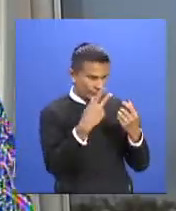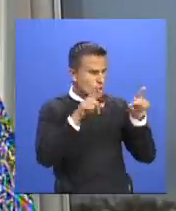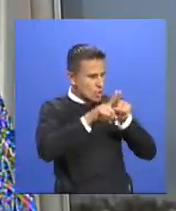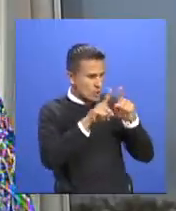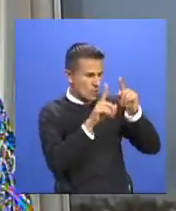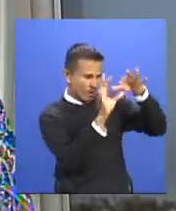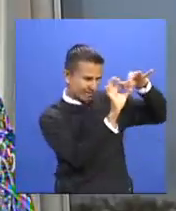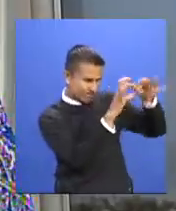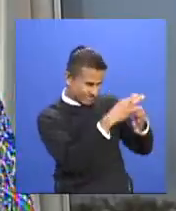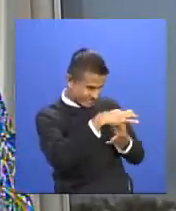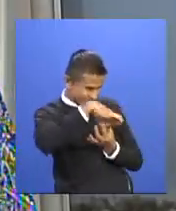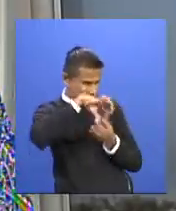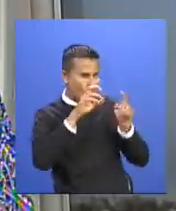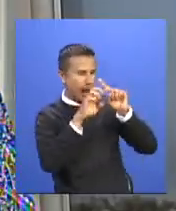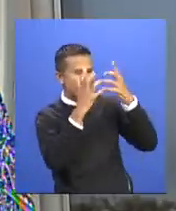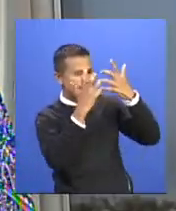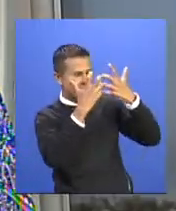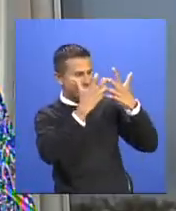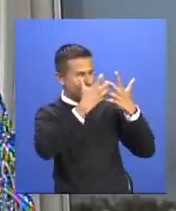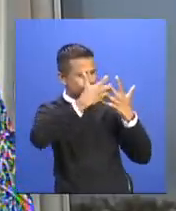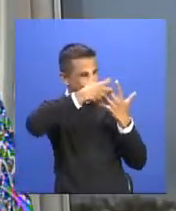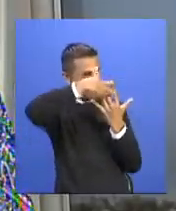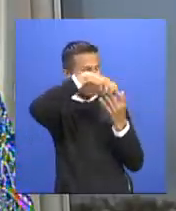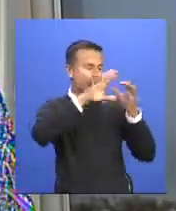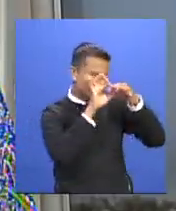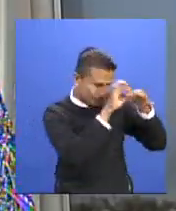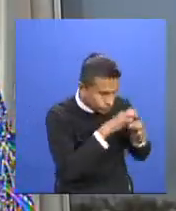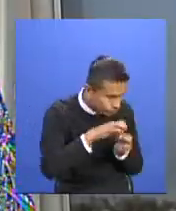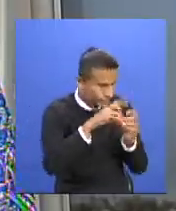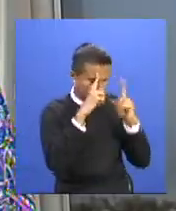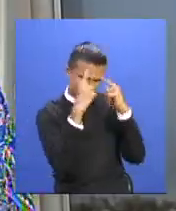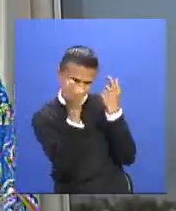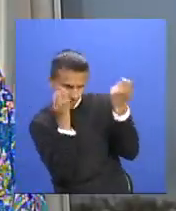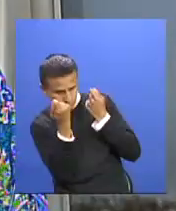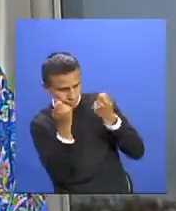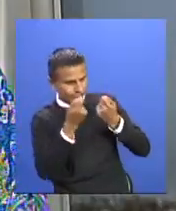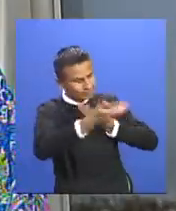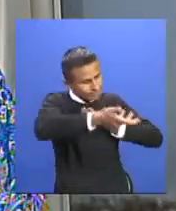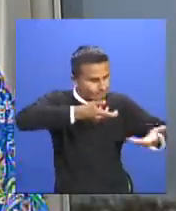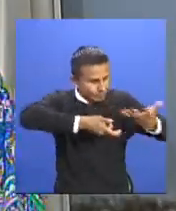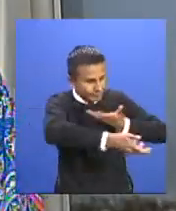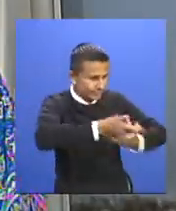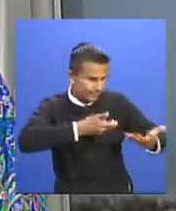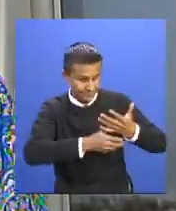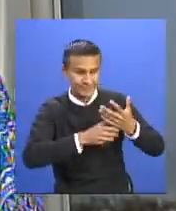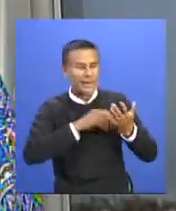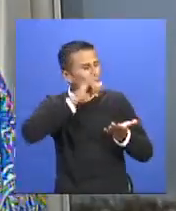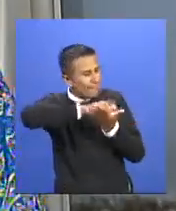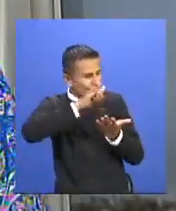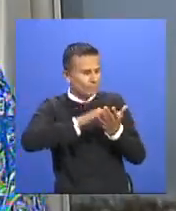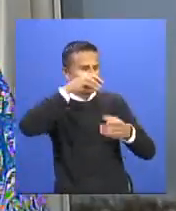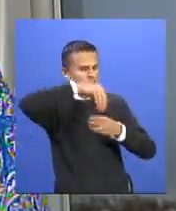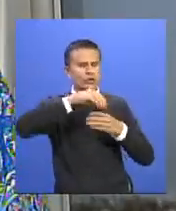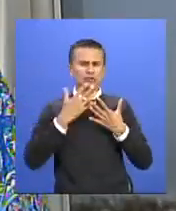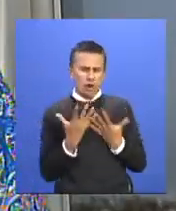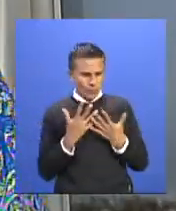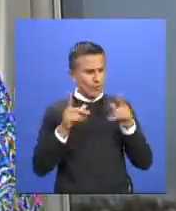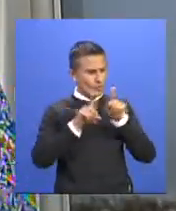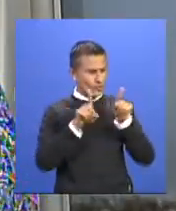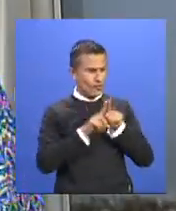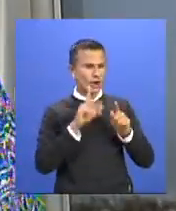la información que yo pude haber recolectado previamente, y paralelo a esto generar toda la parte de construcción de imagen